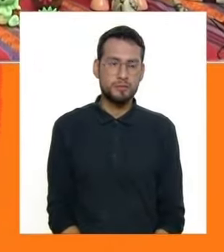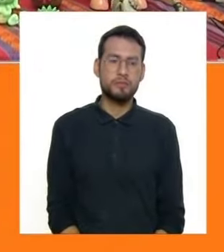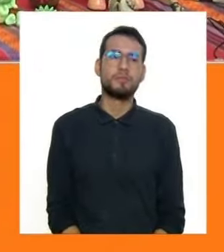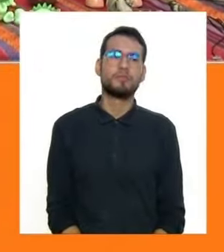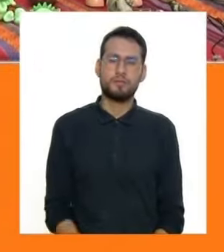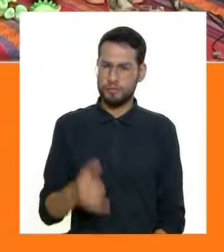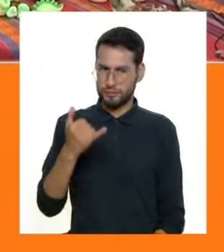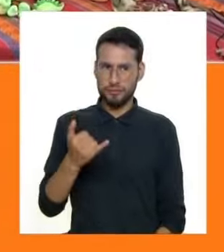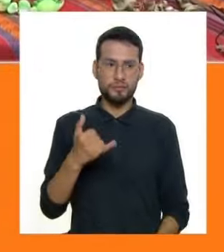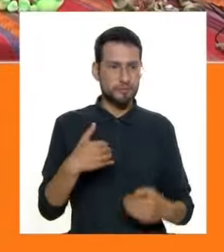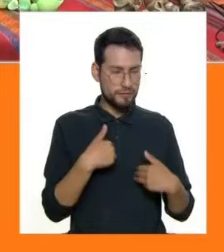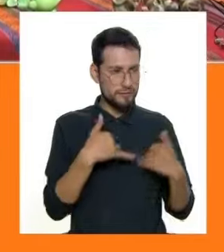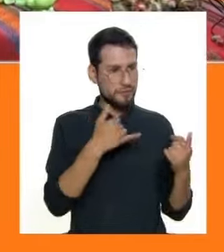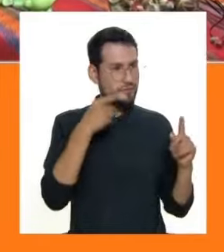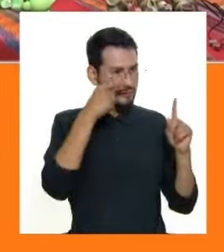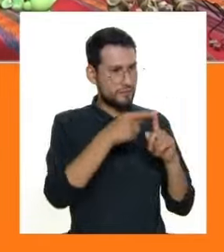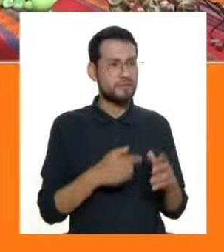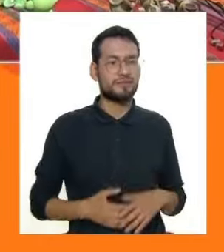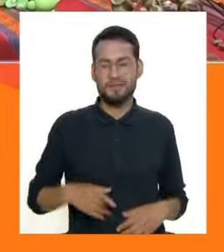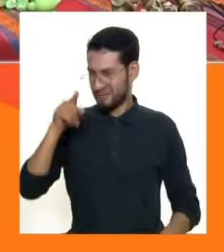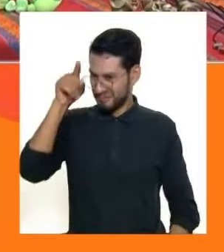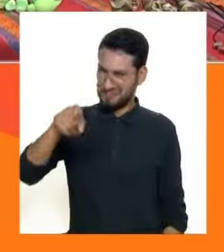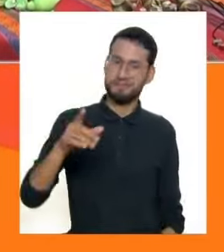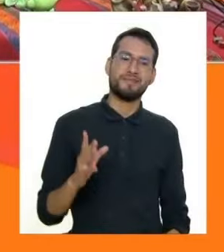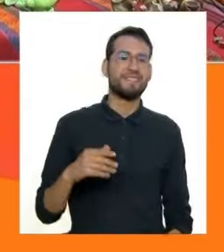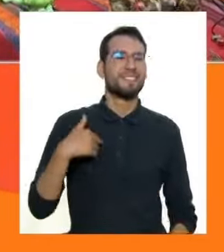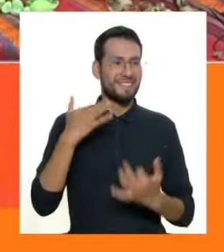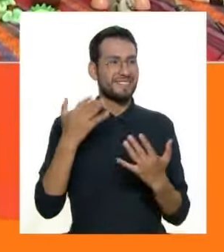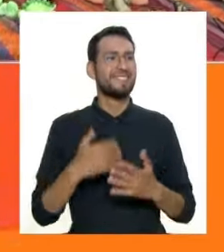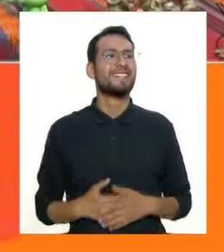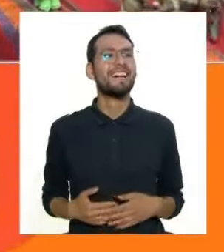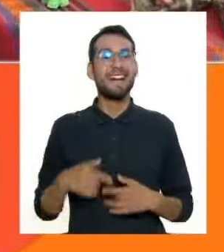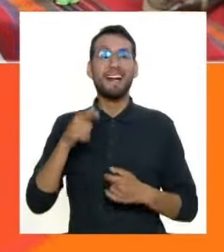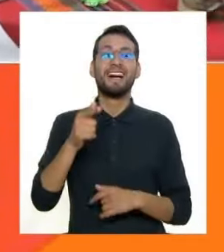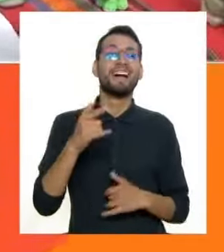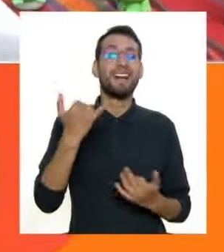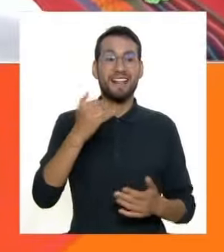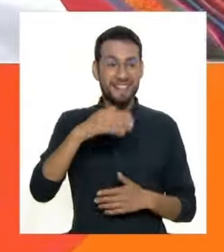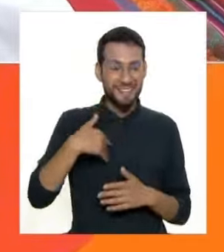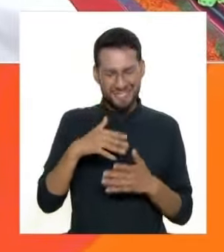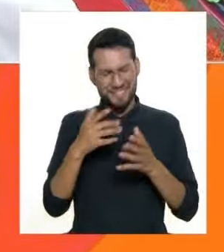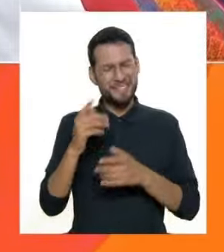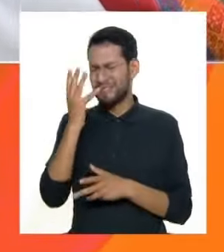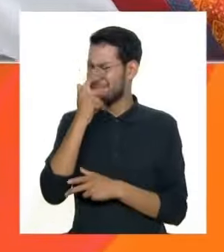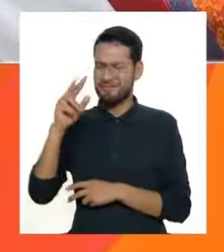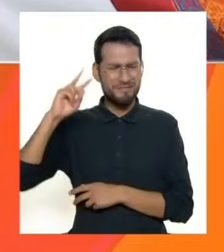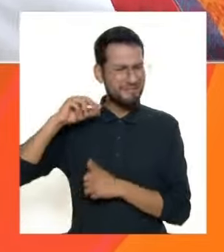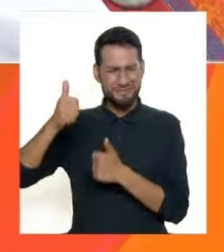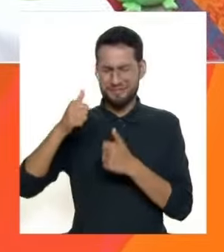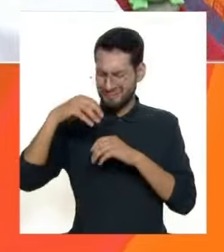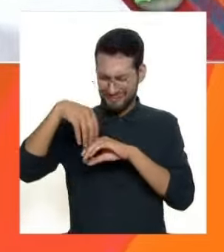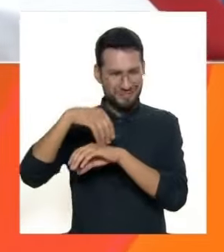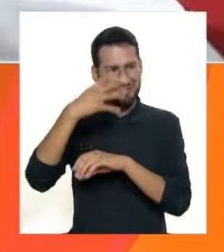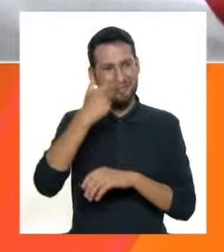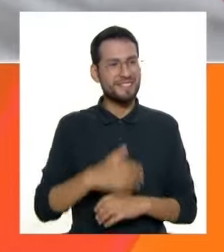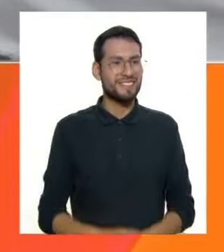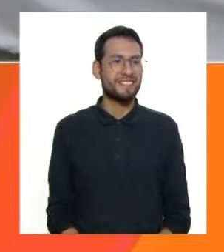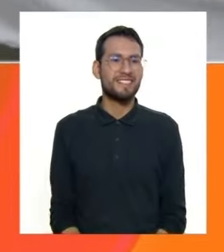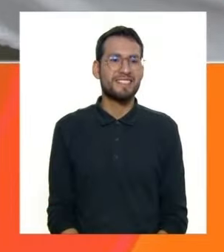Eso justamente es lo que iba. Y bueno, aunque justamente no me ha salido tan bonito como... A ti todo te sale lindo, mi Vanesita. Todo te sale